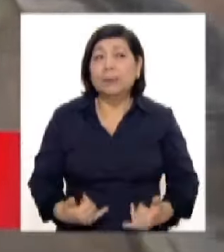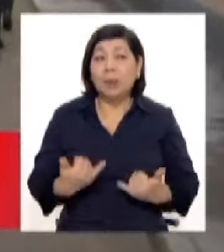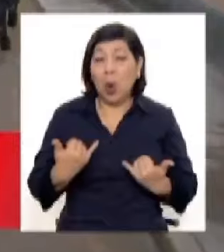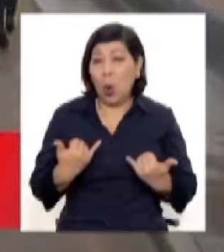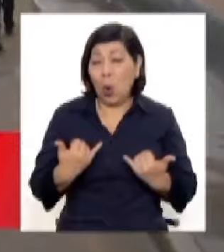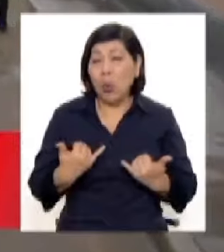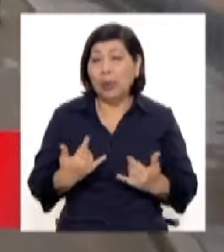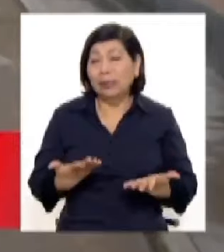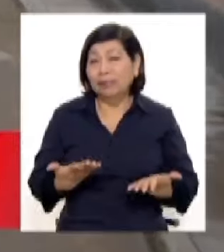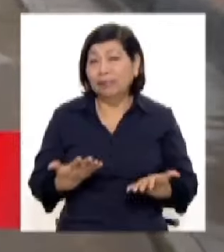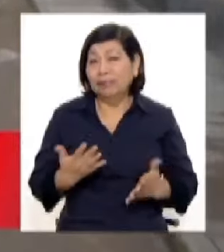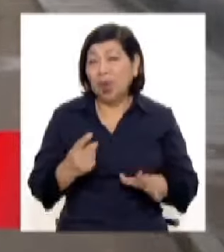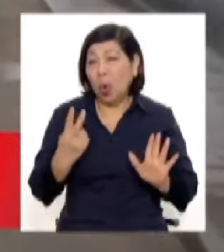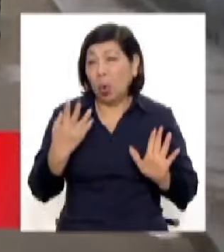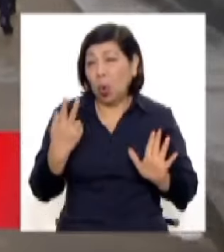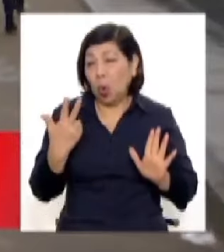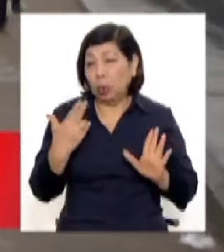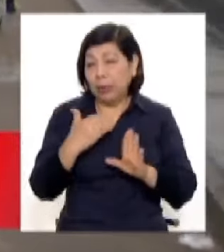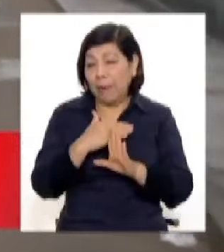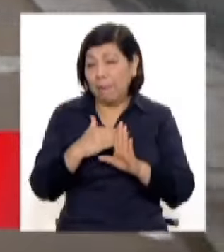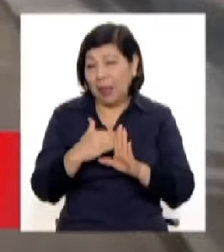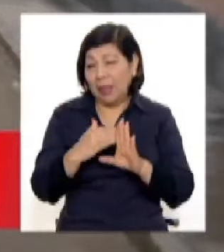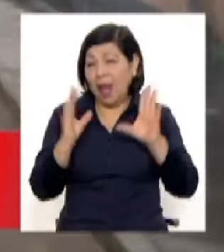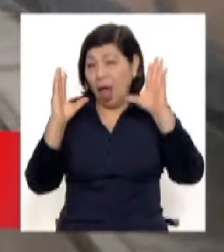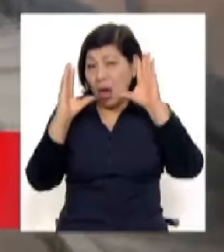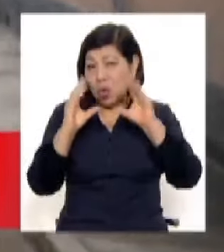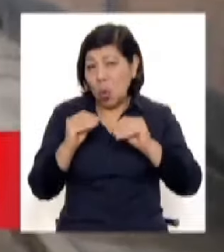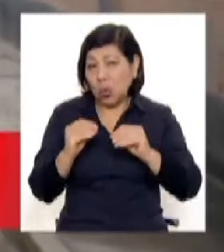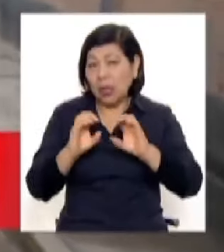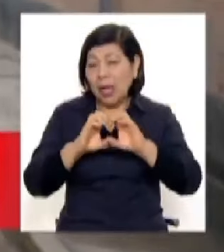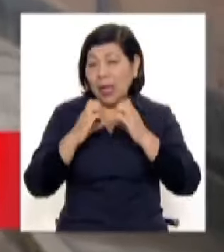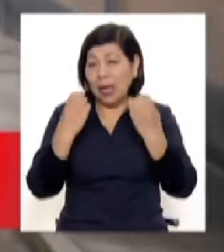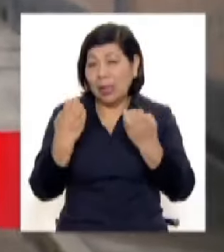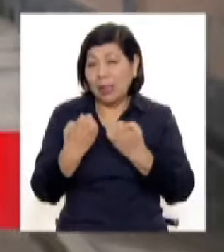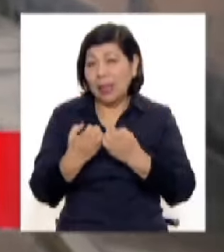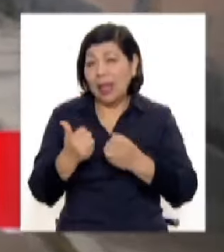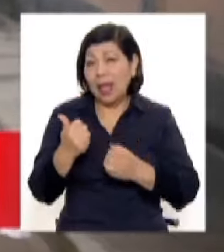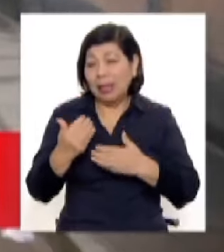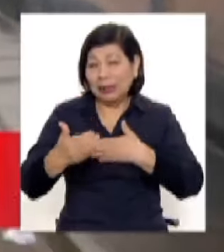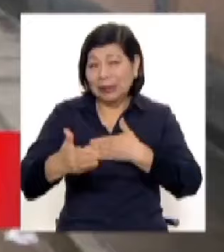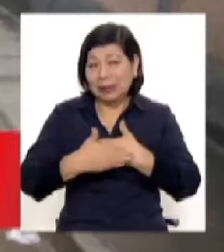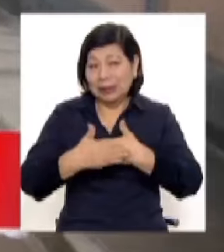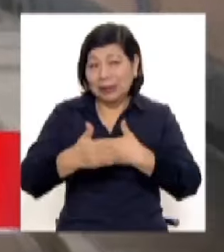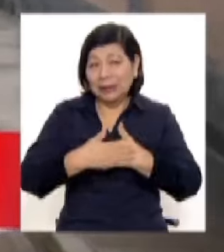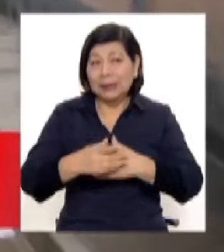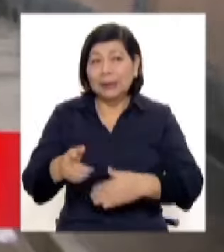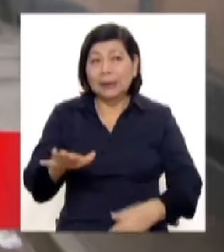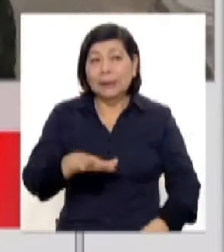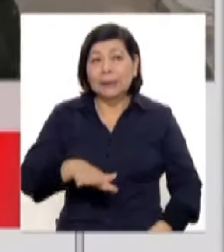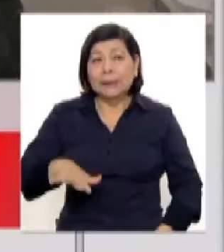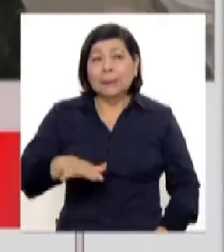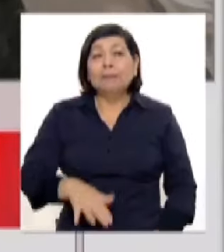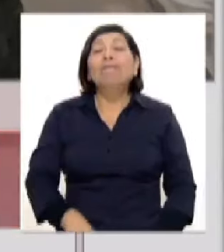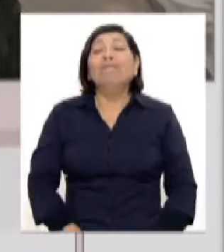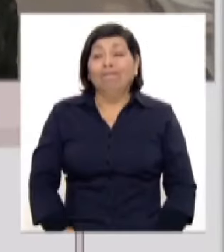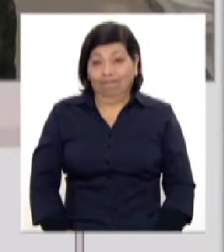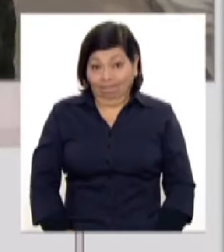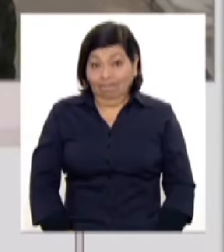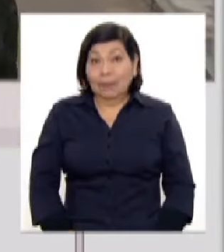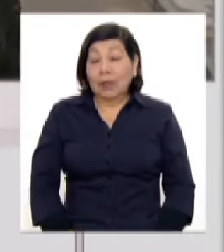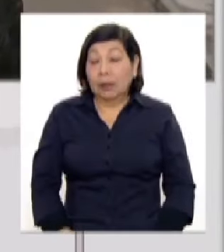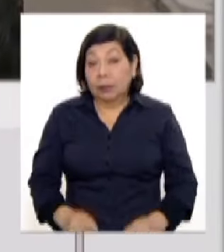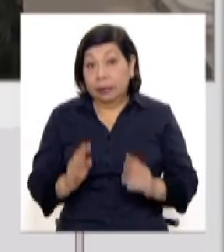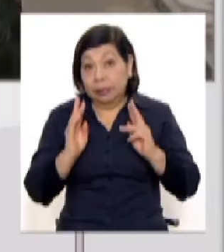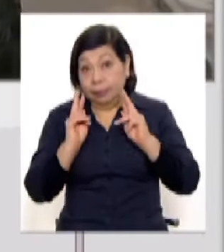desarrollar el día de hoy al promediar las 8:30 de la noche, precisamente en el Estadio Monumental, muy cerca de esta zona. Compañeras. Vamos a estar